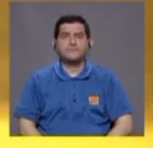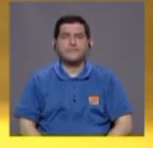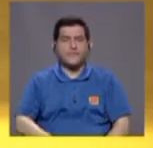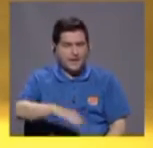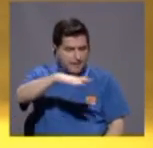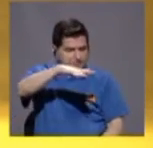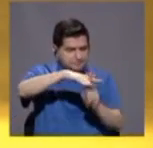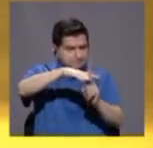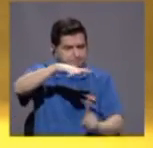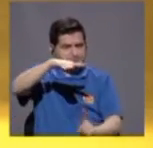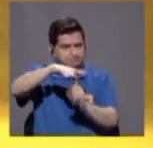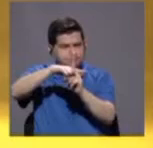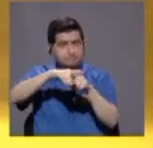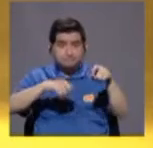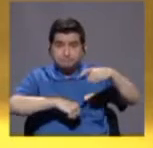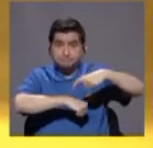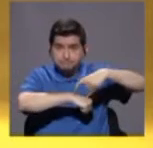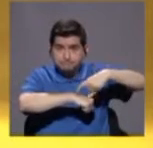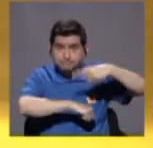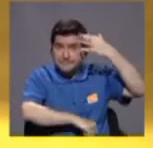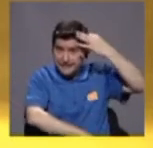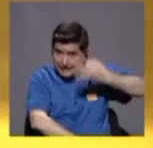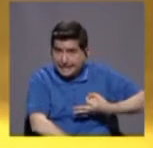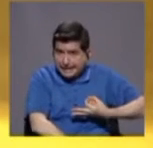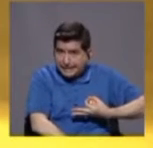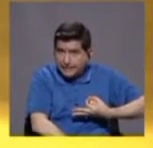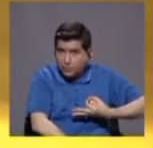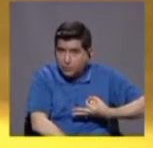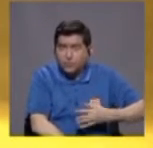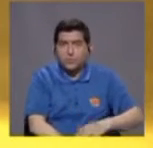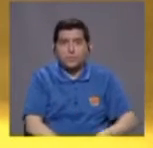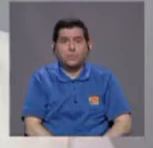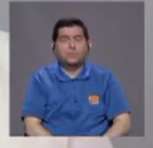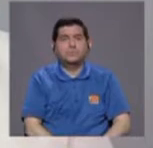Aparecieron también alrededor de esa época, me parece,